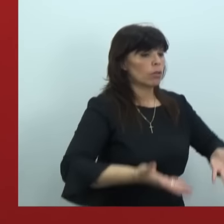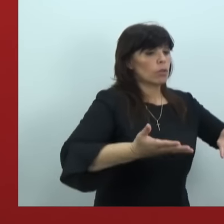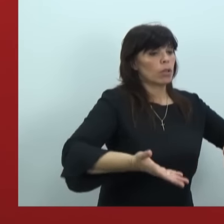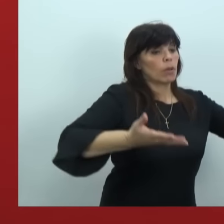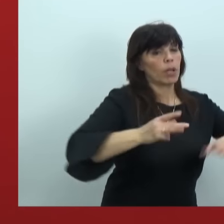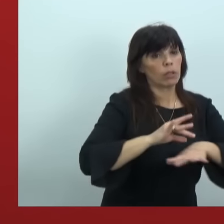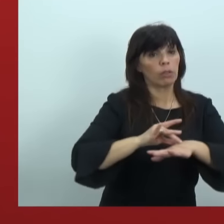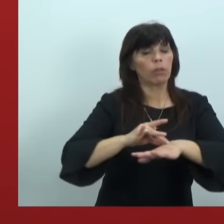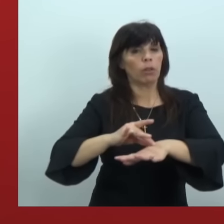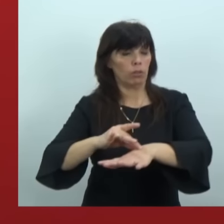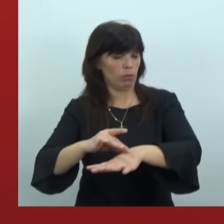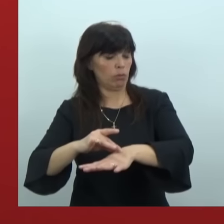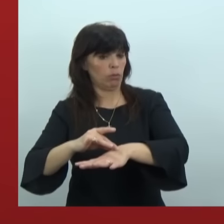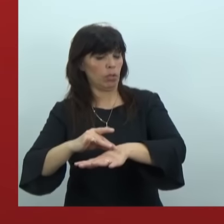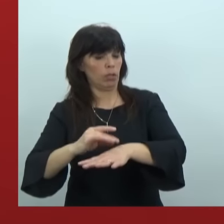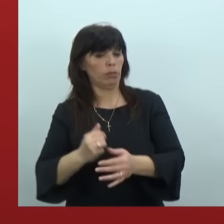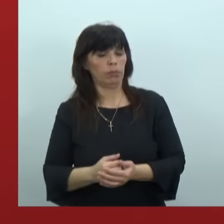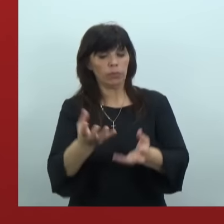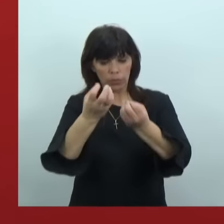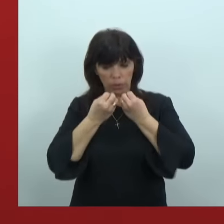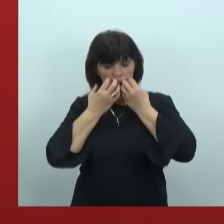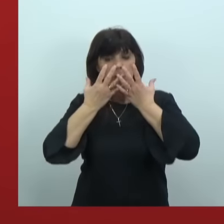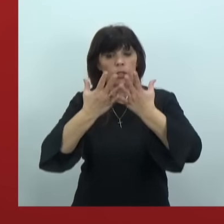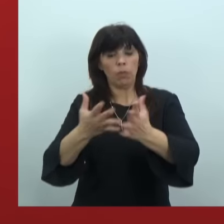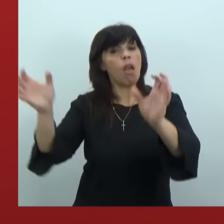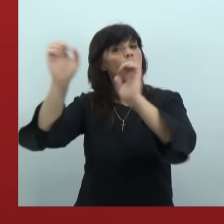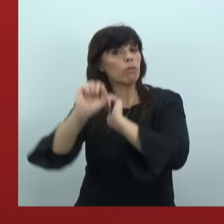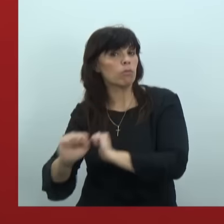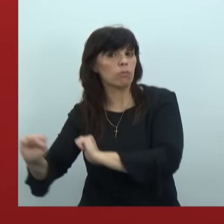inspira. Por su gracia, Él nos protege.